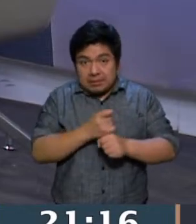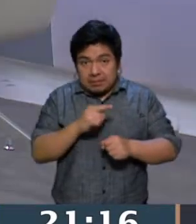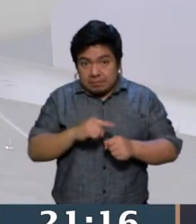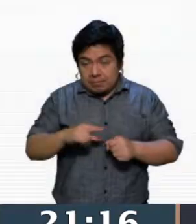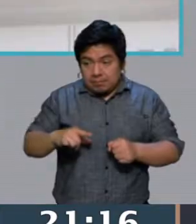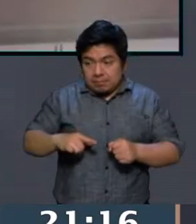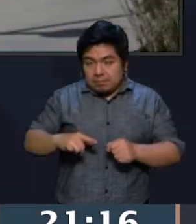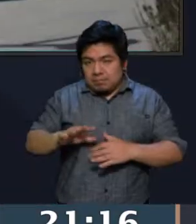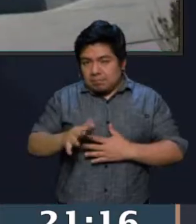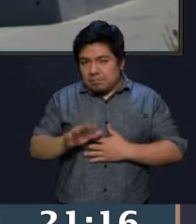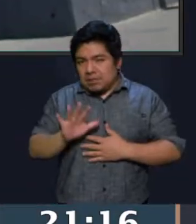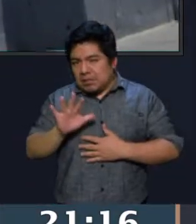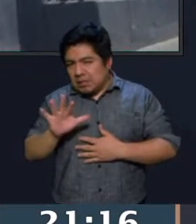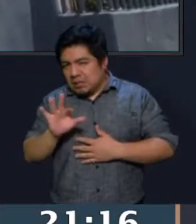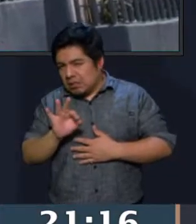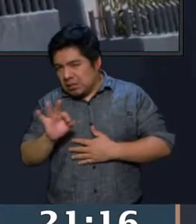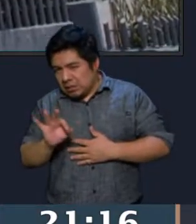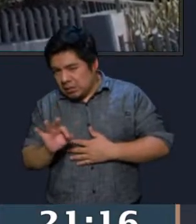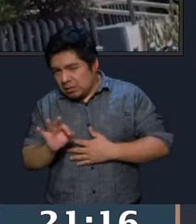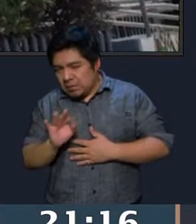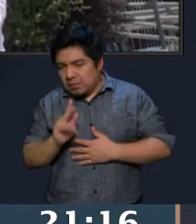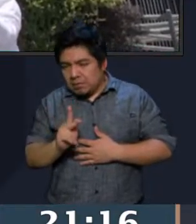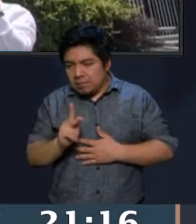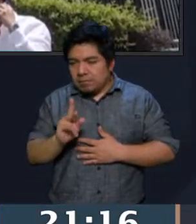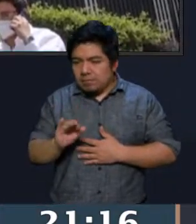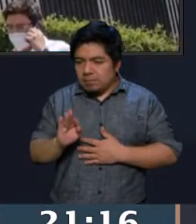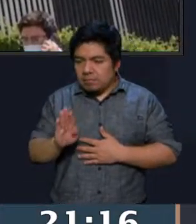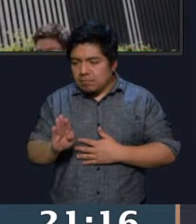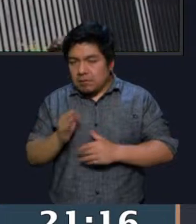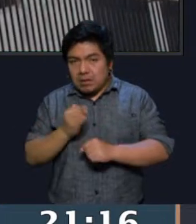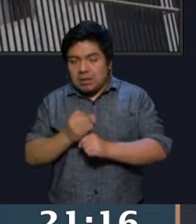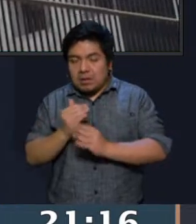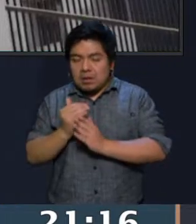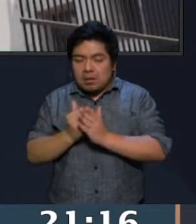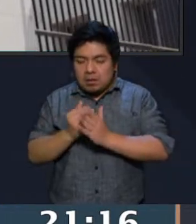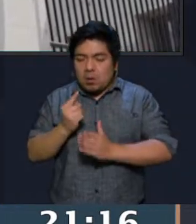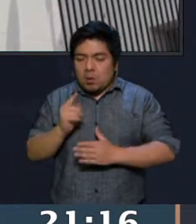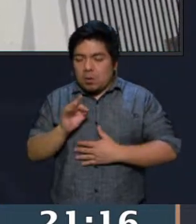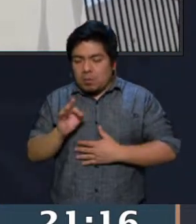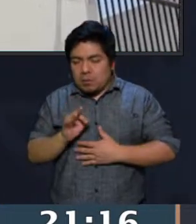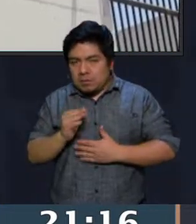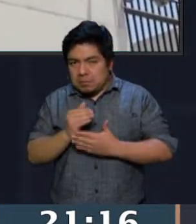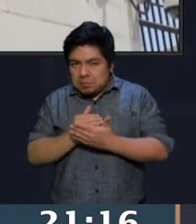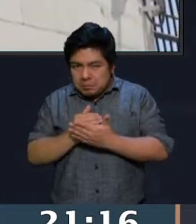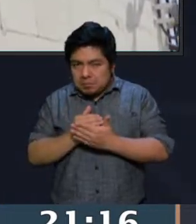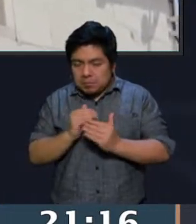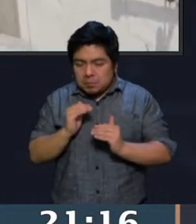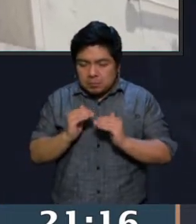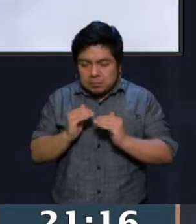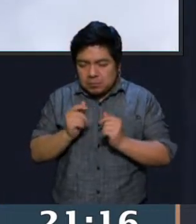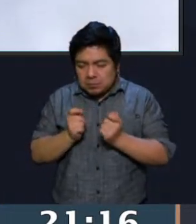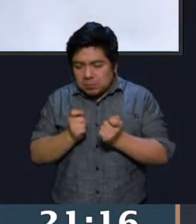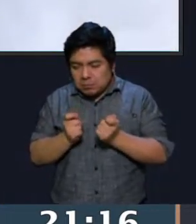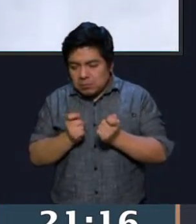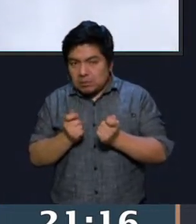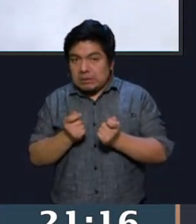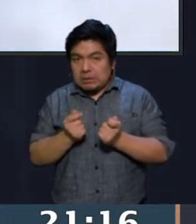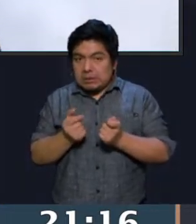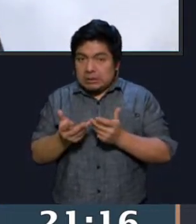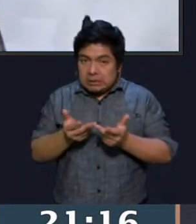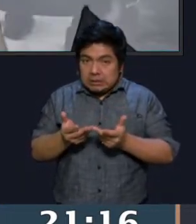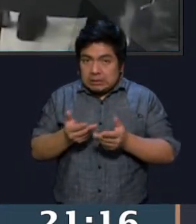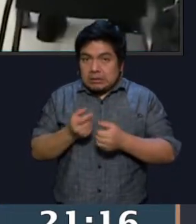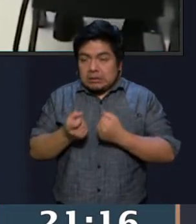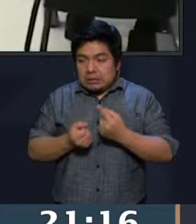estaba por ahí del 5% con respecto al PIB y ahora ya es menos de 1%. Okay. Entonces, ya el margen de maniobra es muy poco y